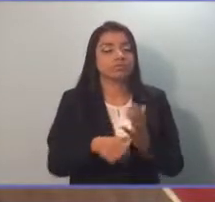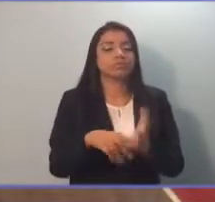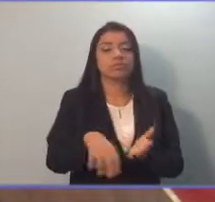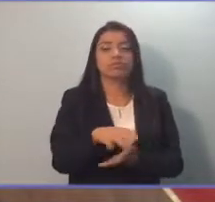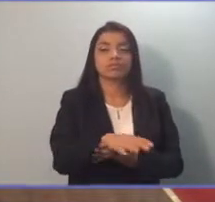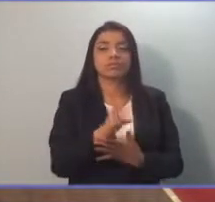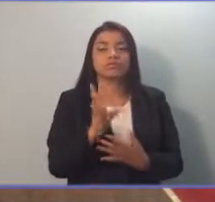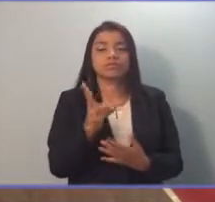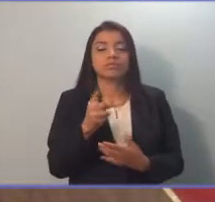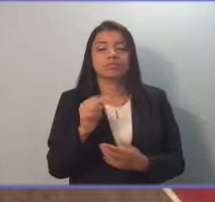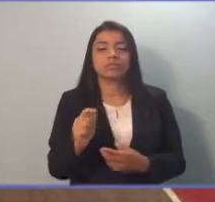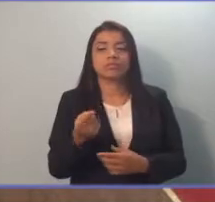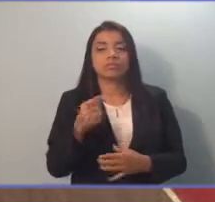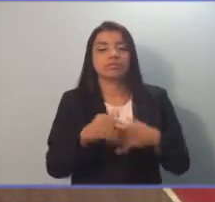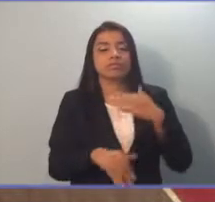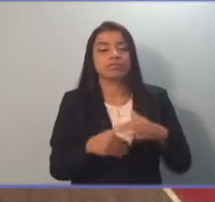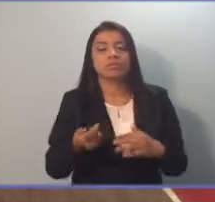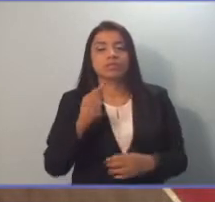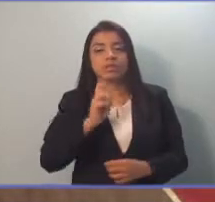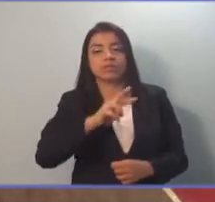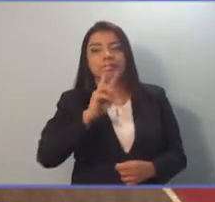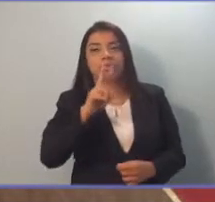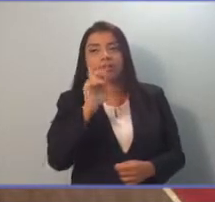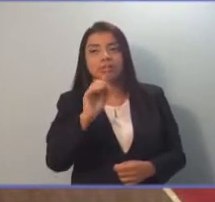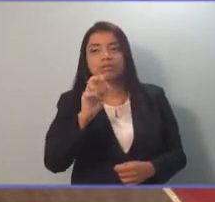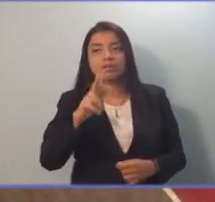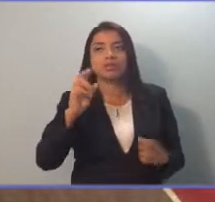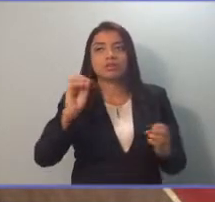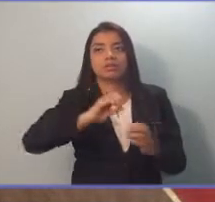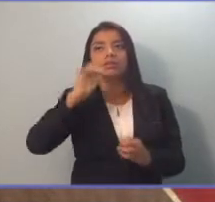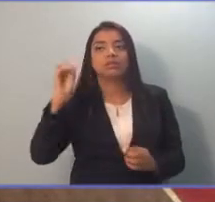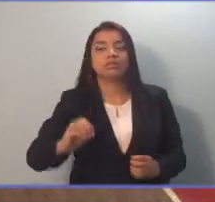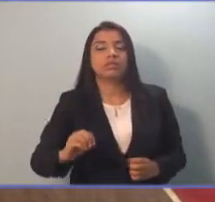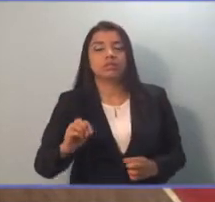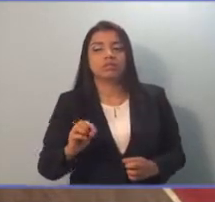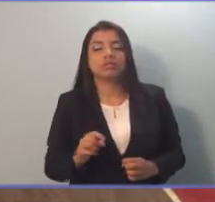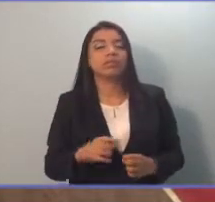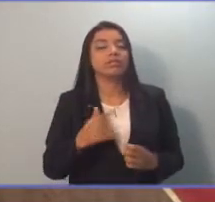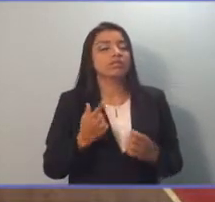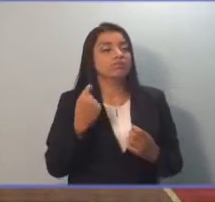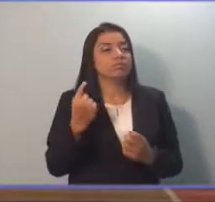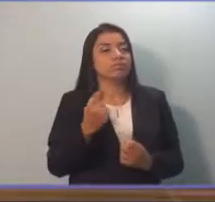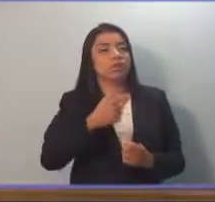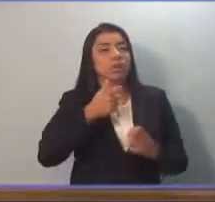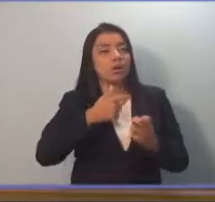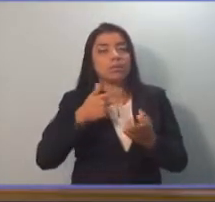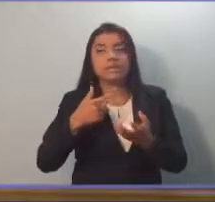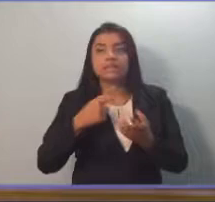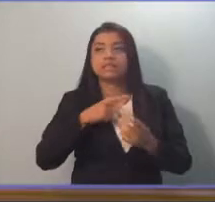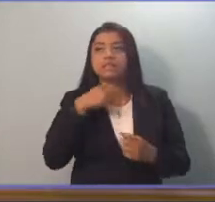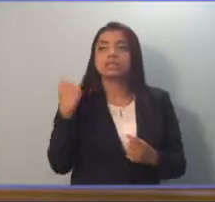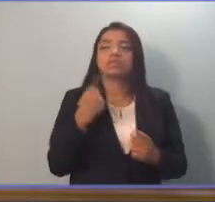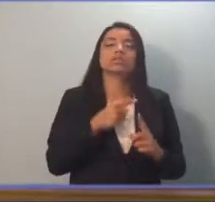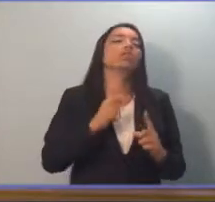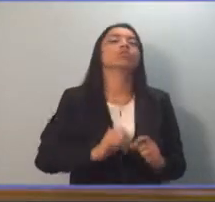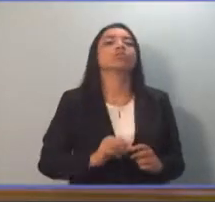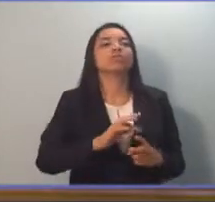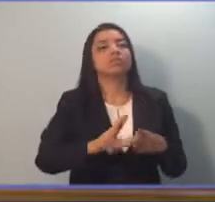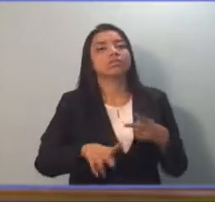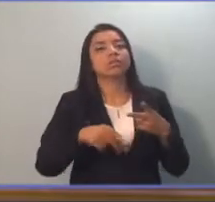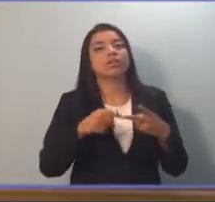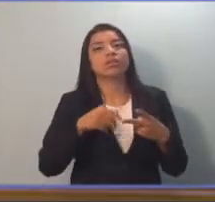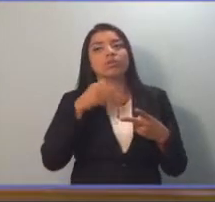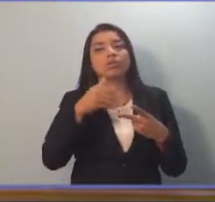la fase 1 redujeron el 22.3% los homicidios y el segundo año